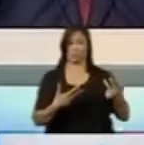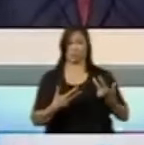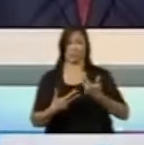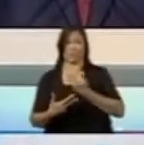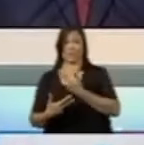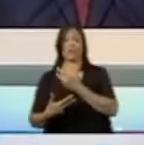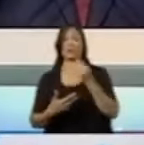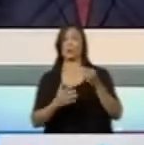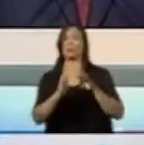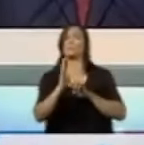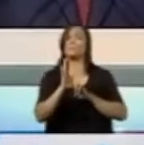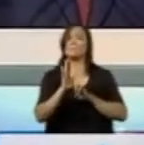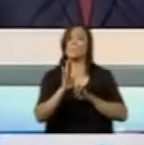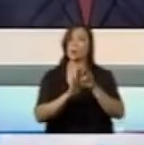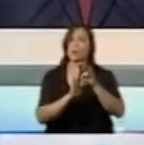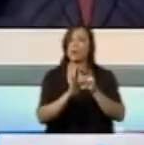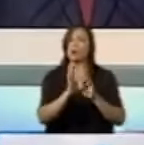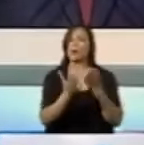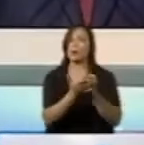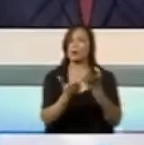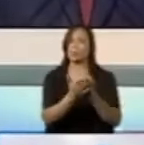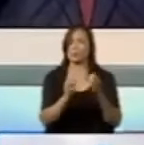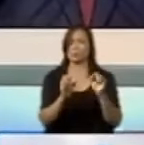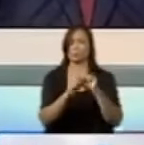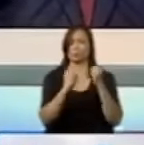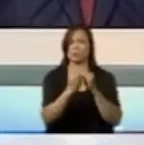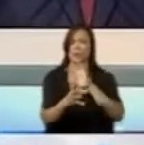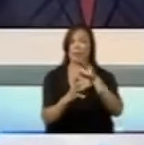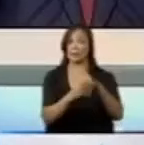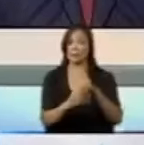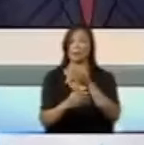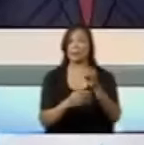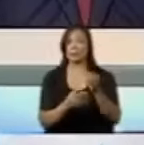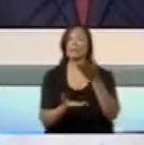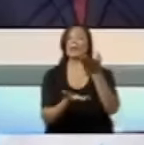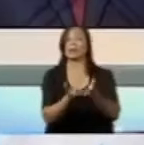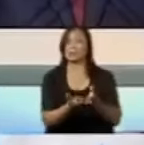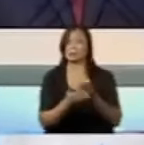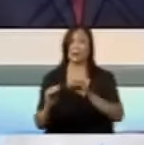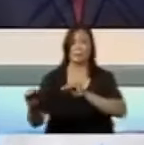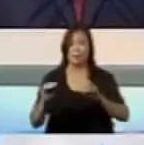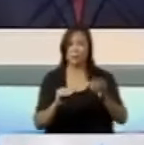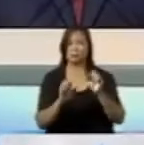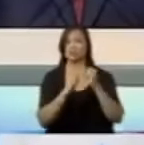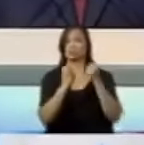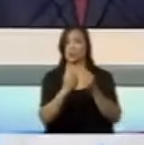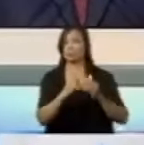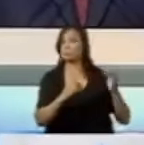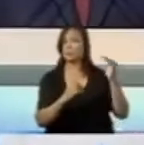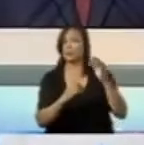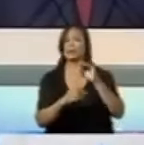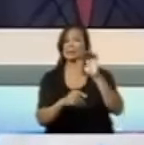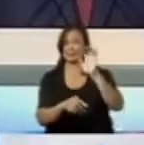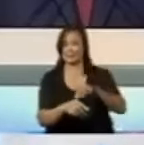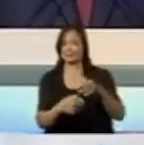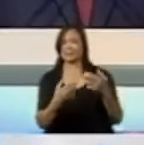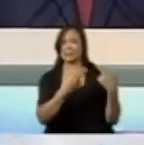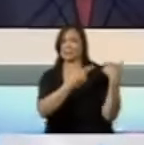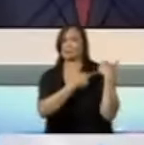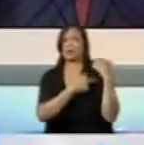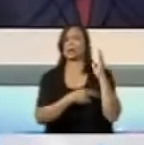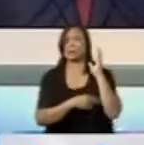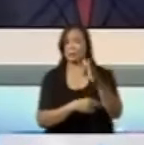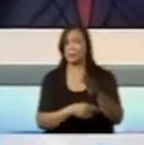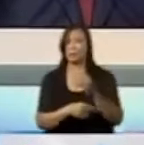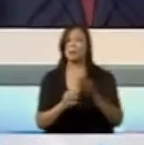un modelo de desarrollo económico que sea socialmente incluyente y que garantice la movilidad social ascendente. Ese es el gran reto que tenemos